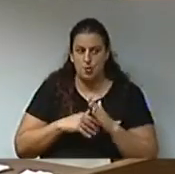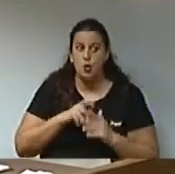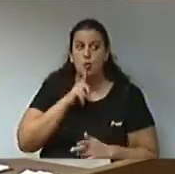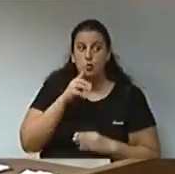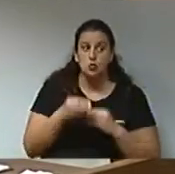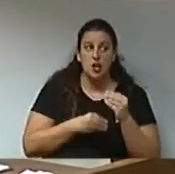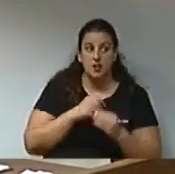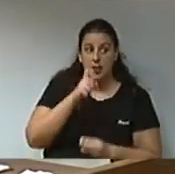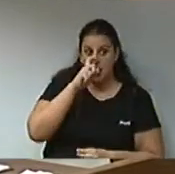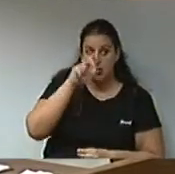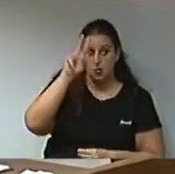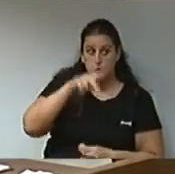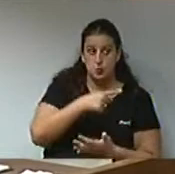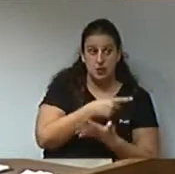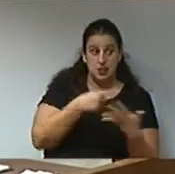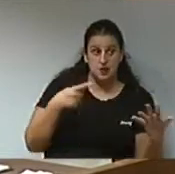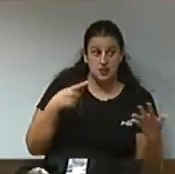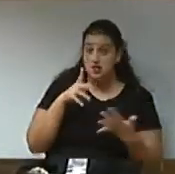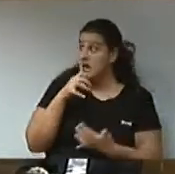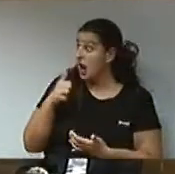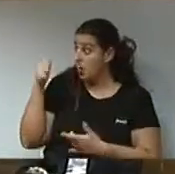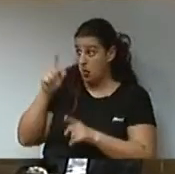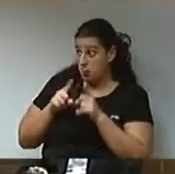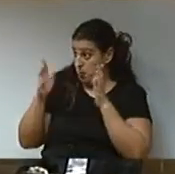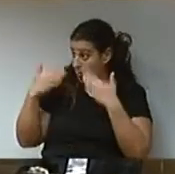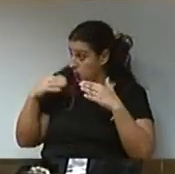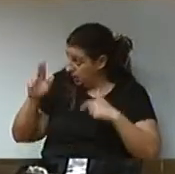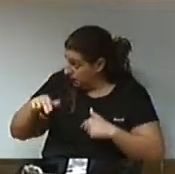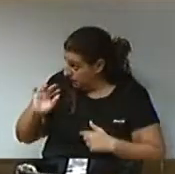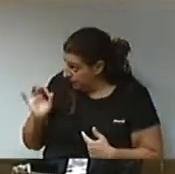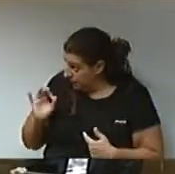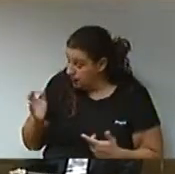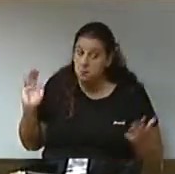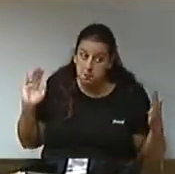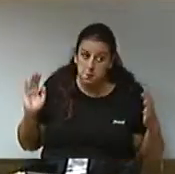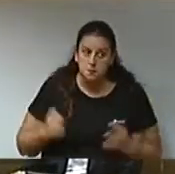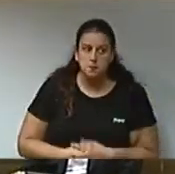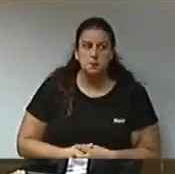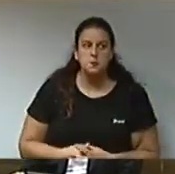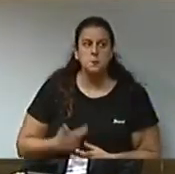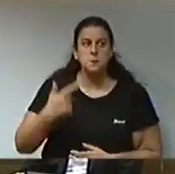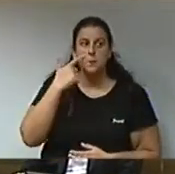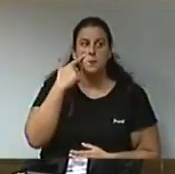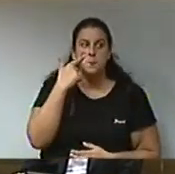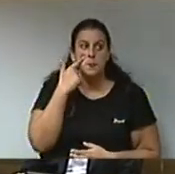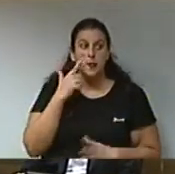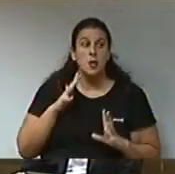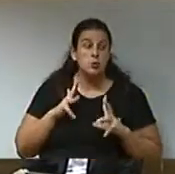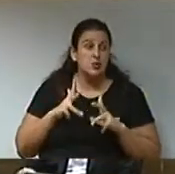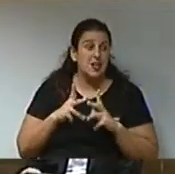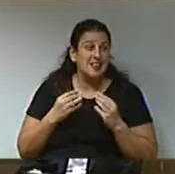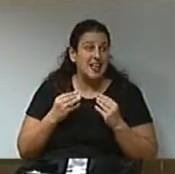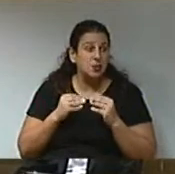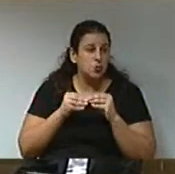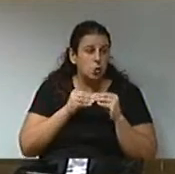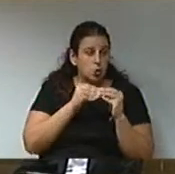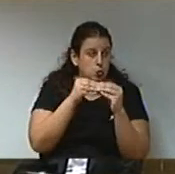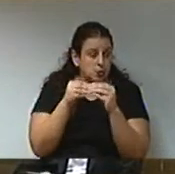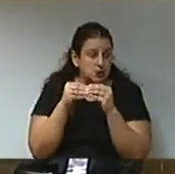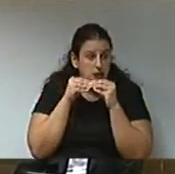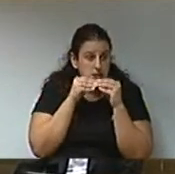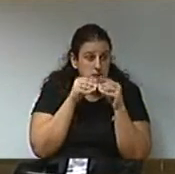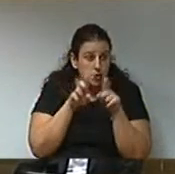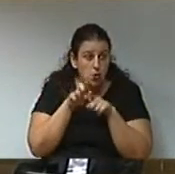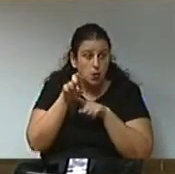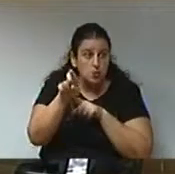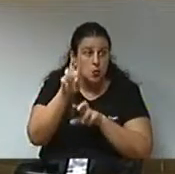2016. Entiendo que no tendrá ningún inconveniente en hacerlo este año. Mire, nadie ha contado con tanto consenso como usted en el